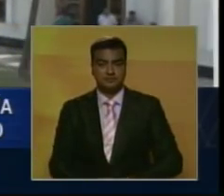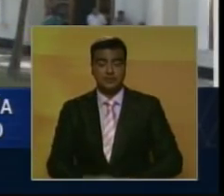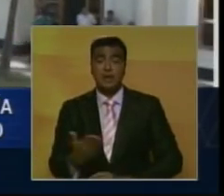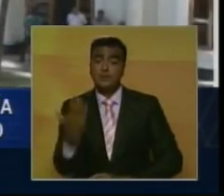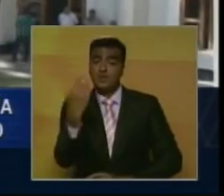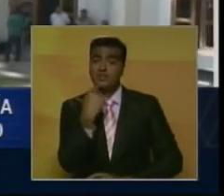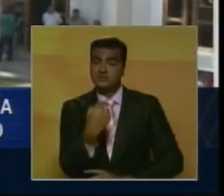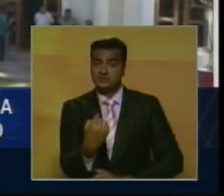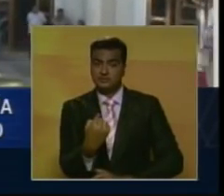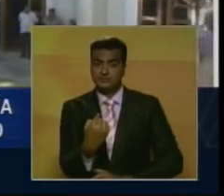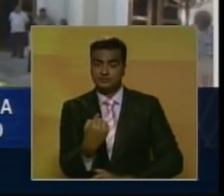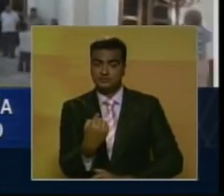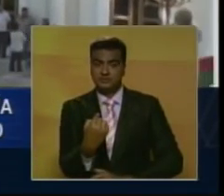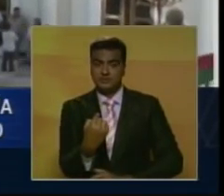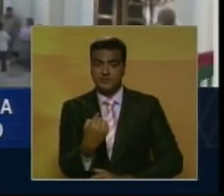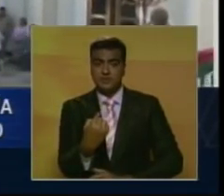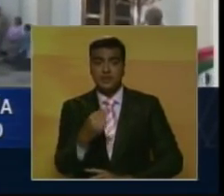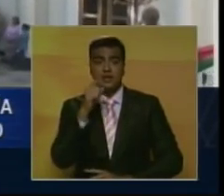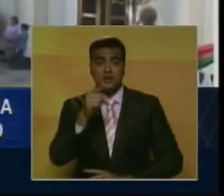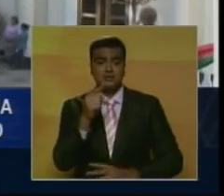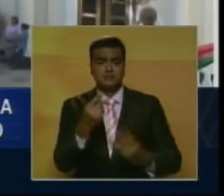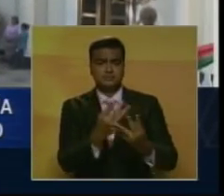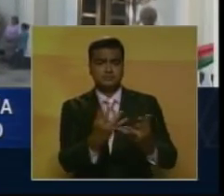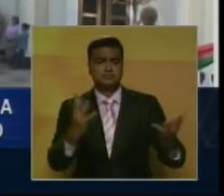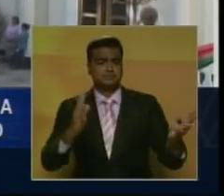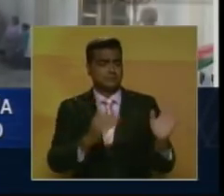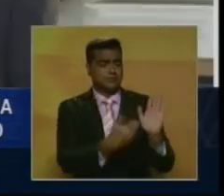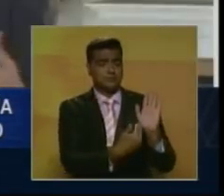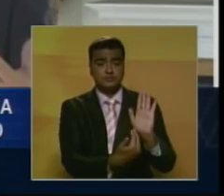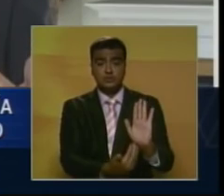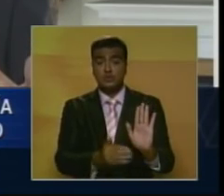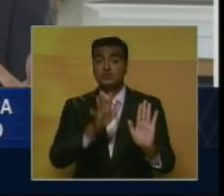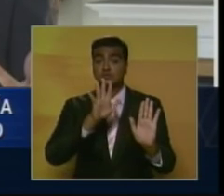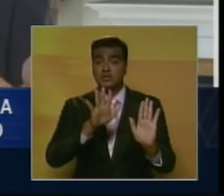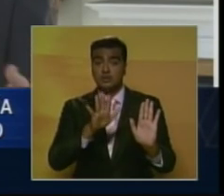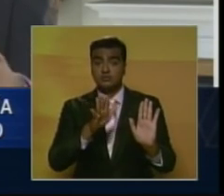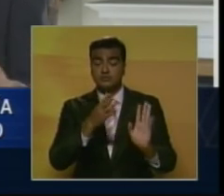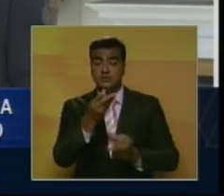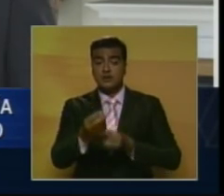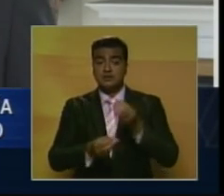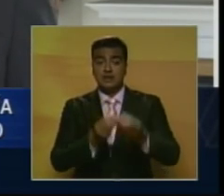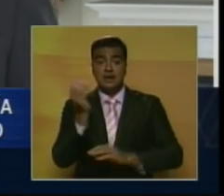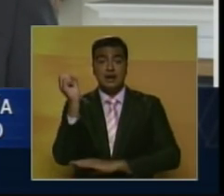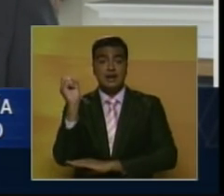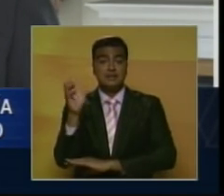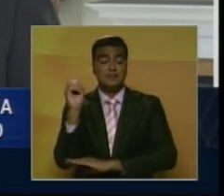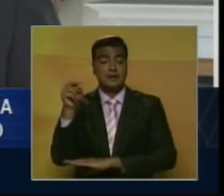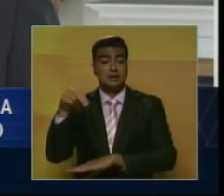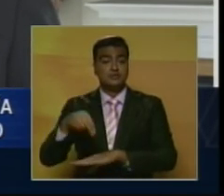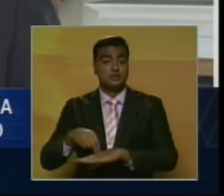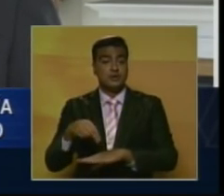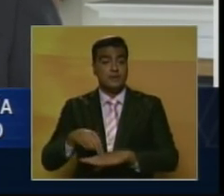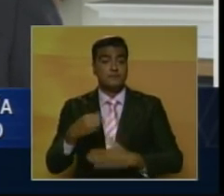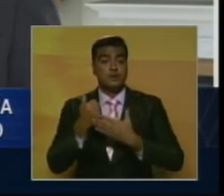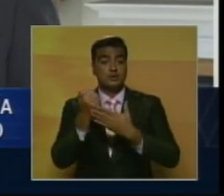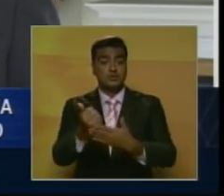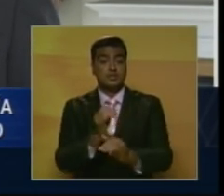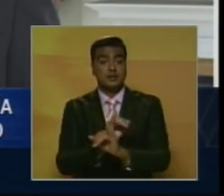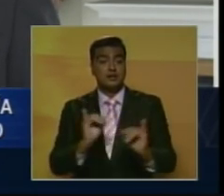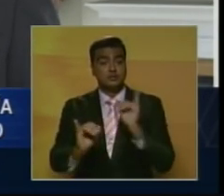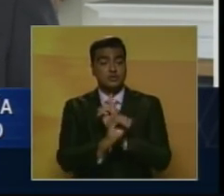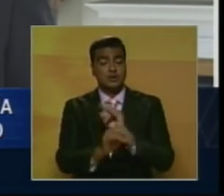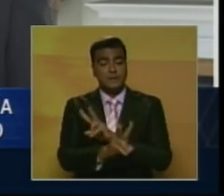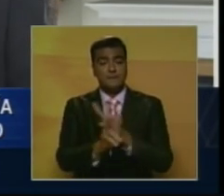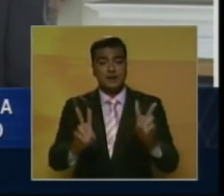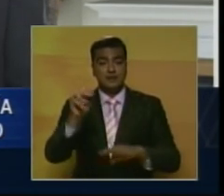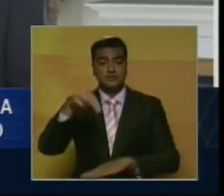recordar que el proyecto de Foro Penal Venezolano es uno de los 5 que va a manejar el Parlamento sobre la materia de amnistía y